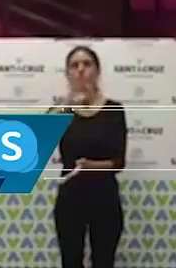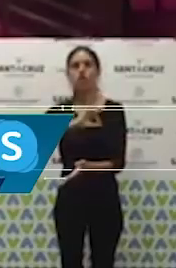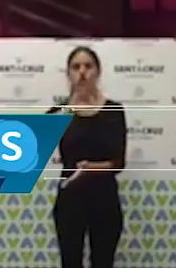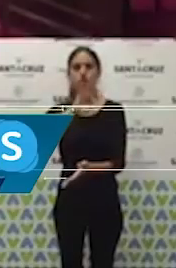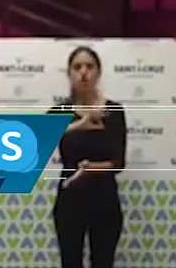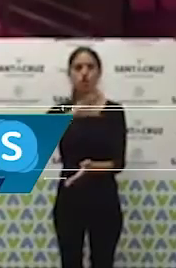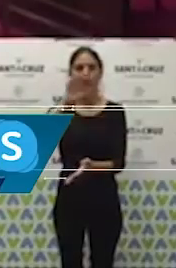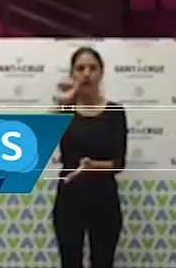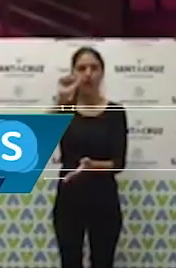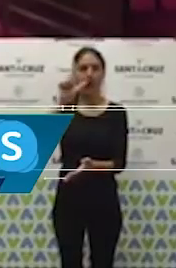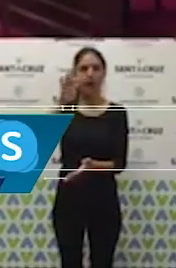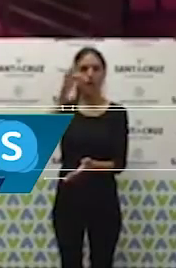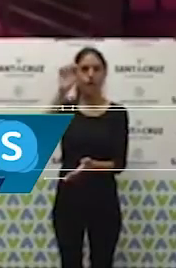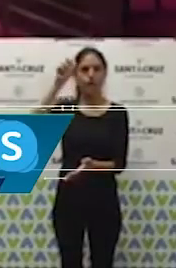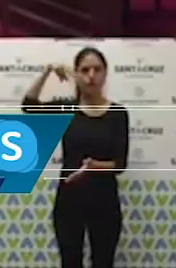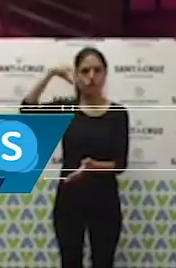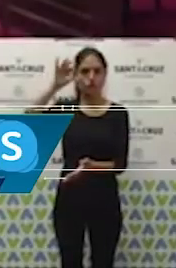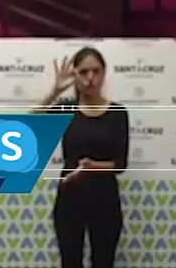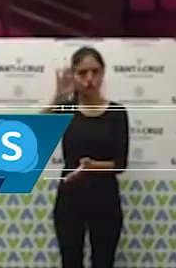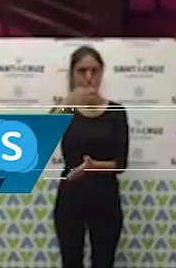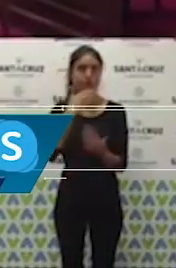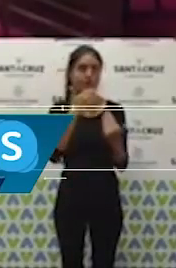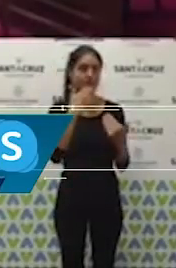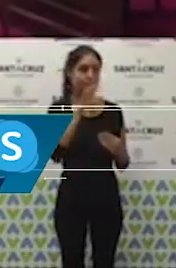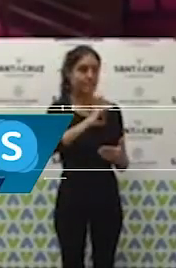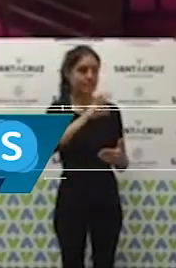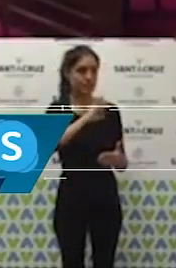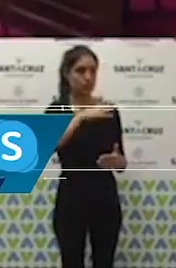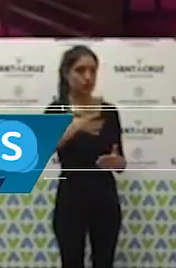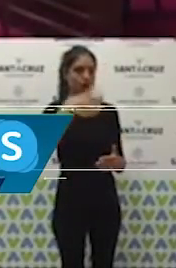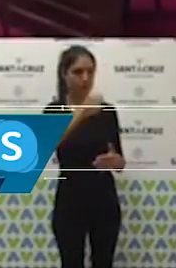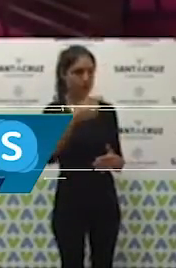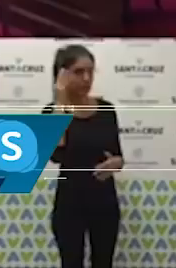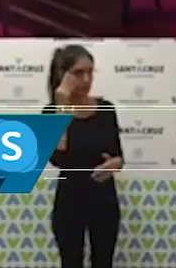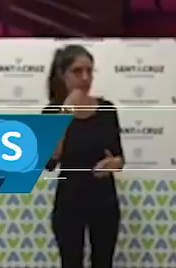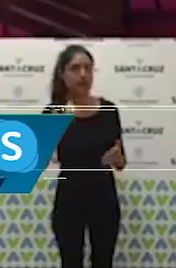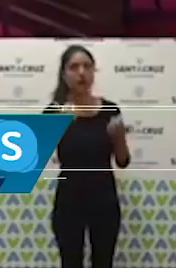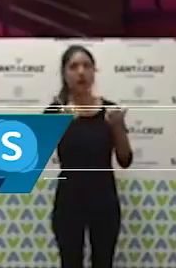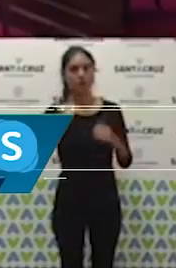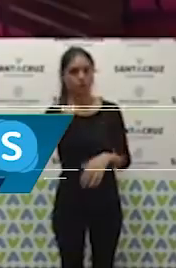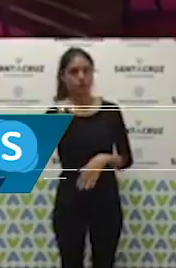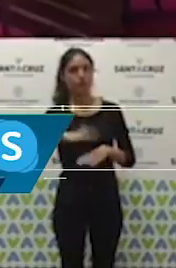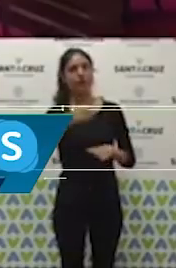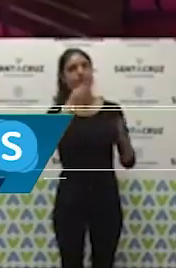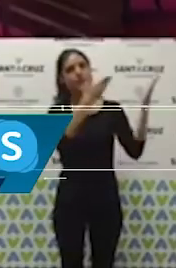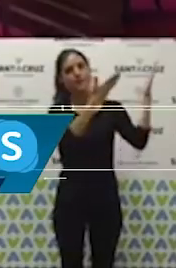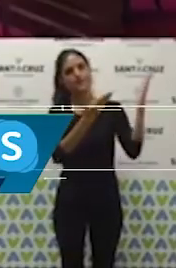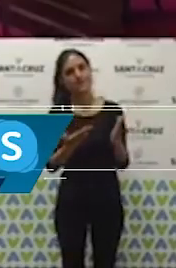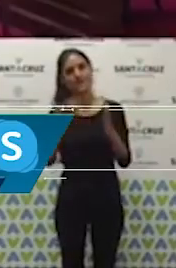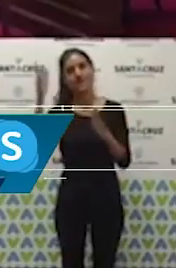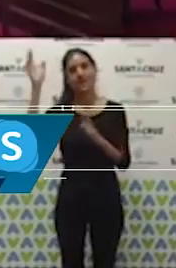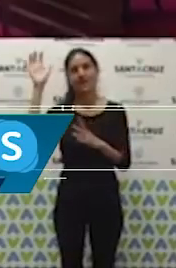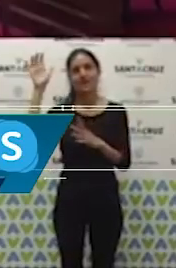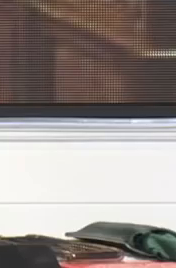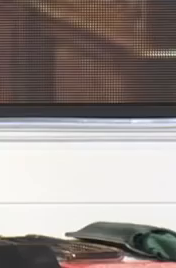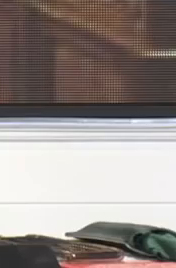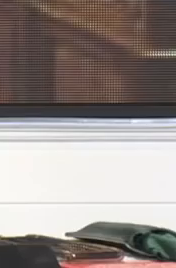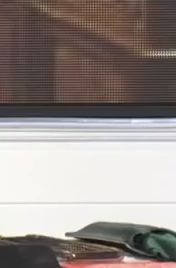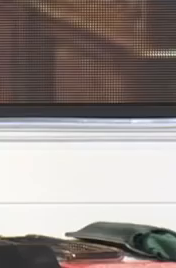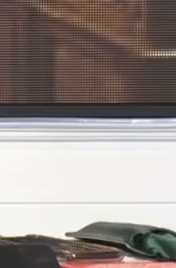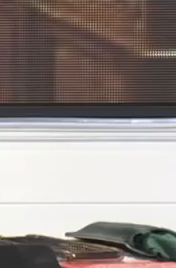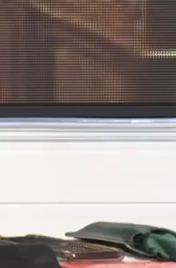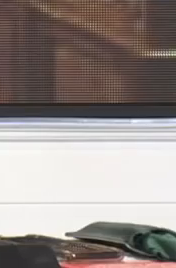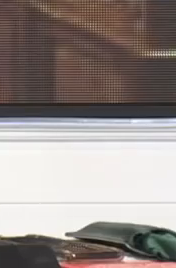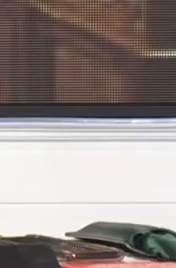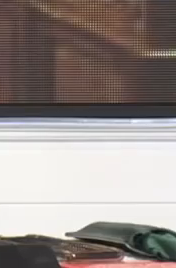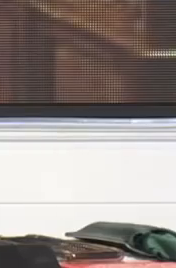de una moción de censura del gobierno regional, del Pacto de la Flor, lo cual significaría... Sí, vamos a hablar de esos tambores de guerra, porque la verdad es que